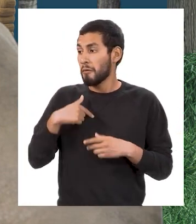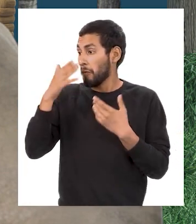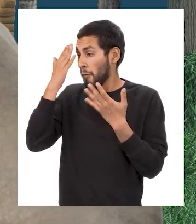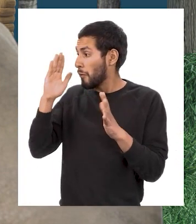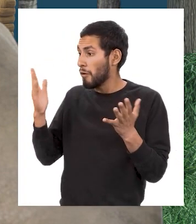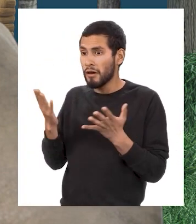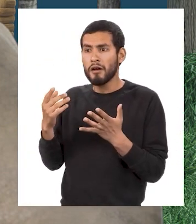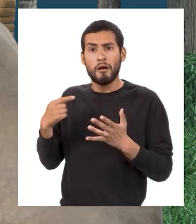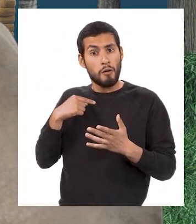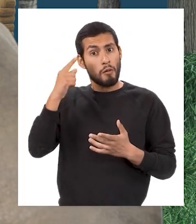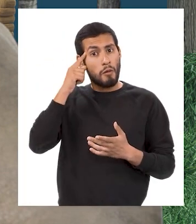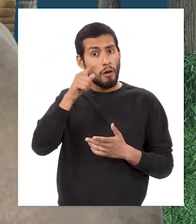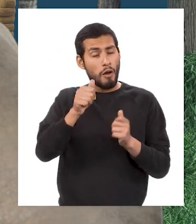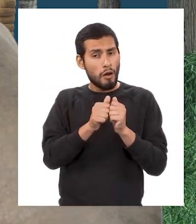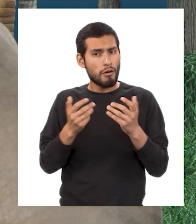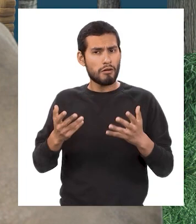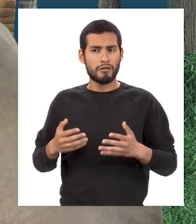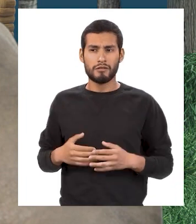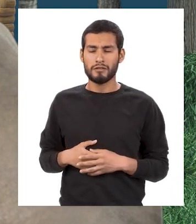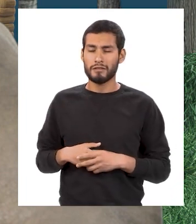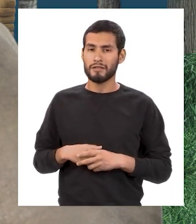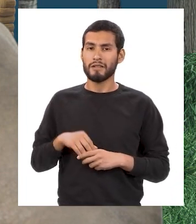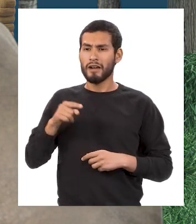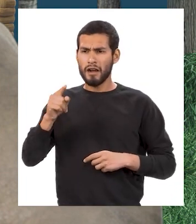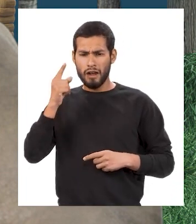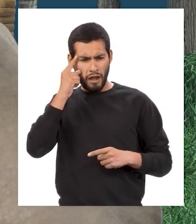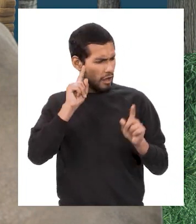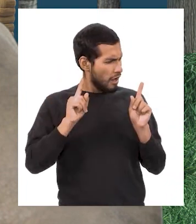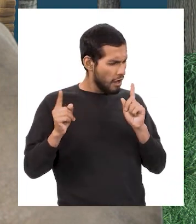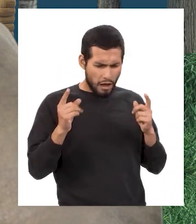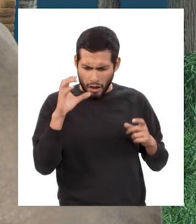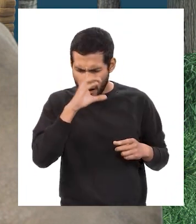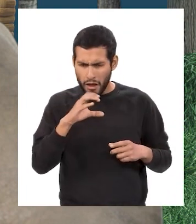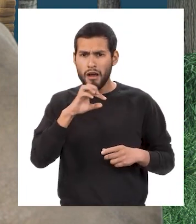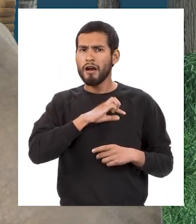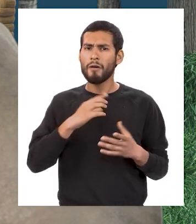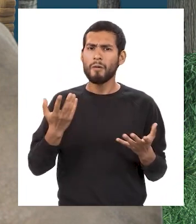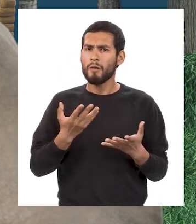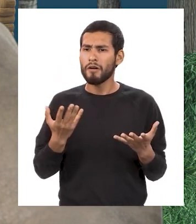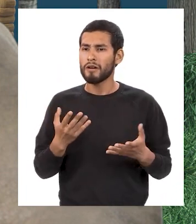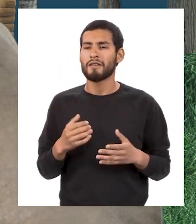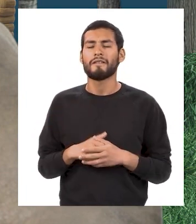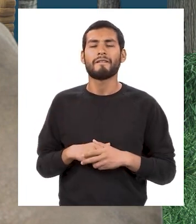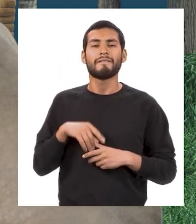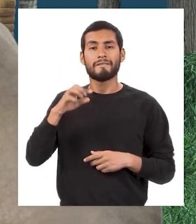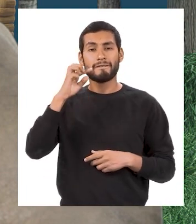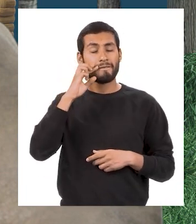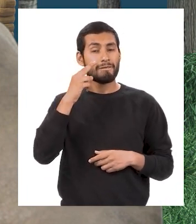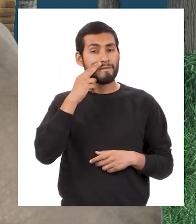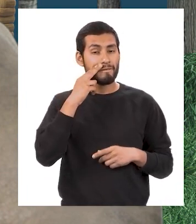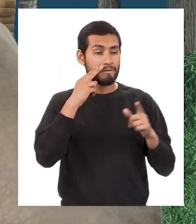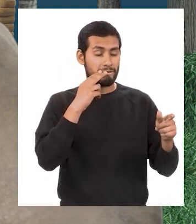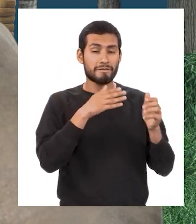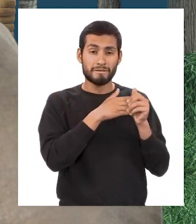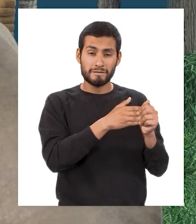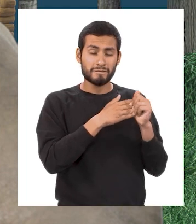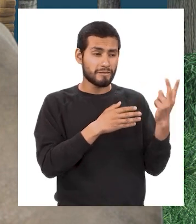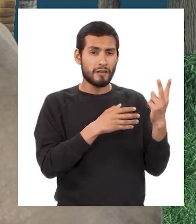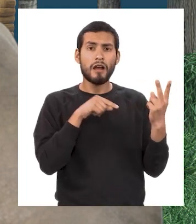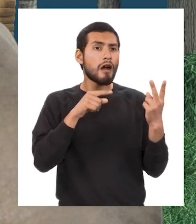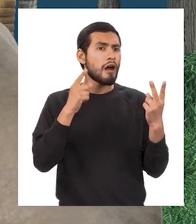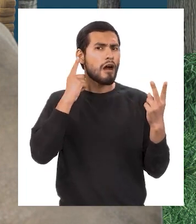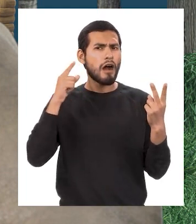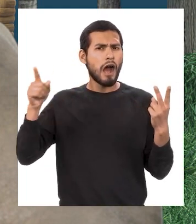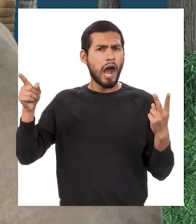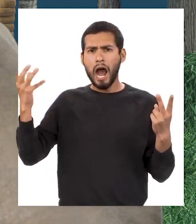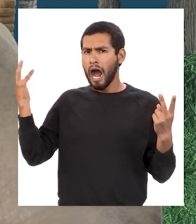¿Has visto a Passepartout? No, señor. Pensé que estaba con usted. Mientras intentaban buscar a Passepartout, Phileas Fogg y